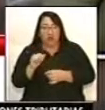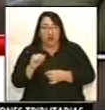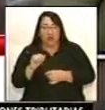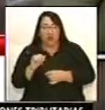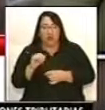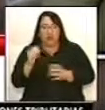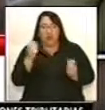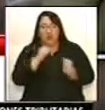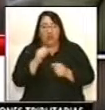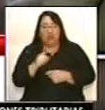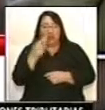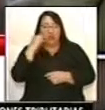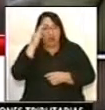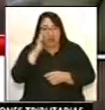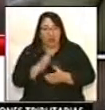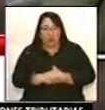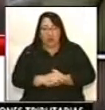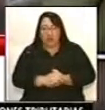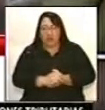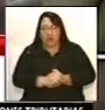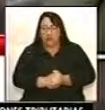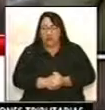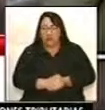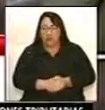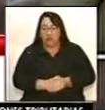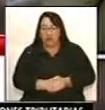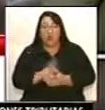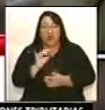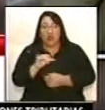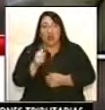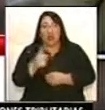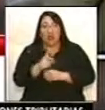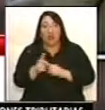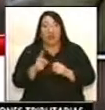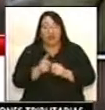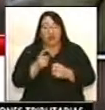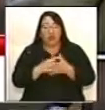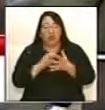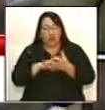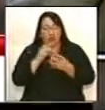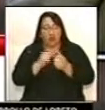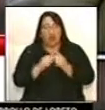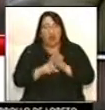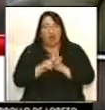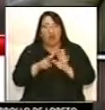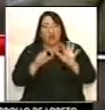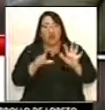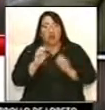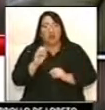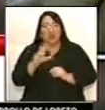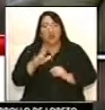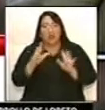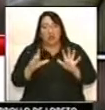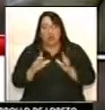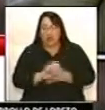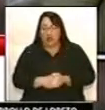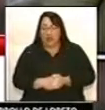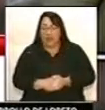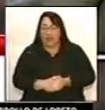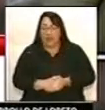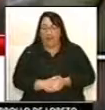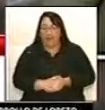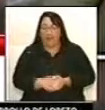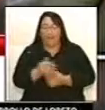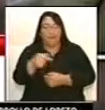Martín y Madre de Dios, y otros distritos comprendidos en la ley 27037. Entonces, esto